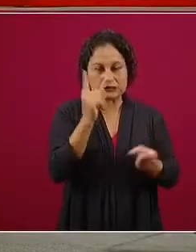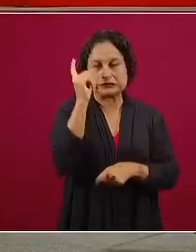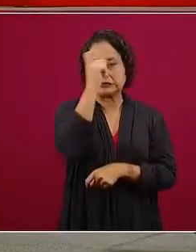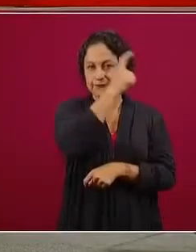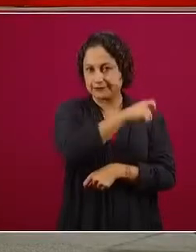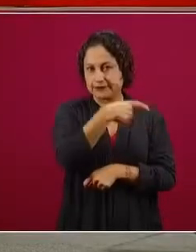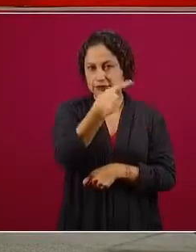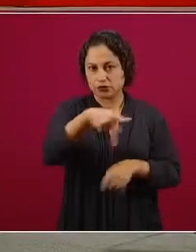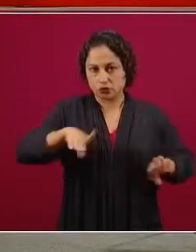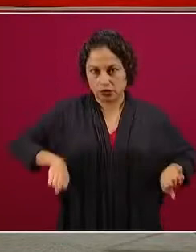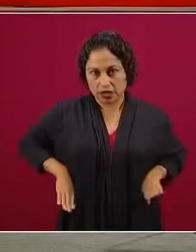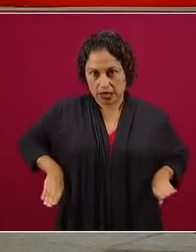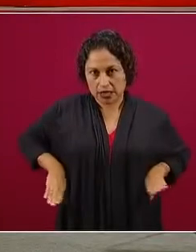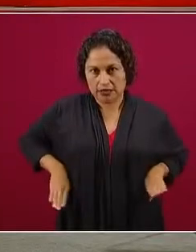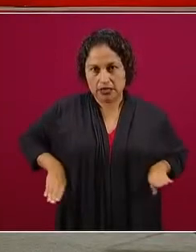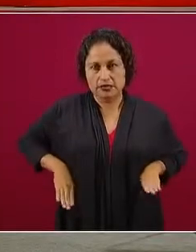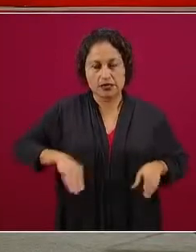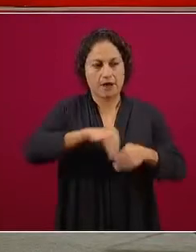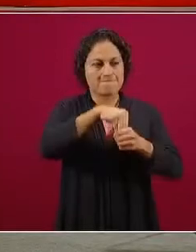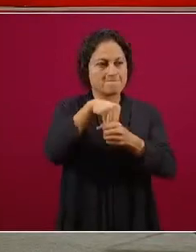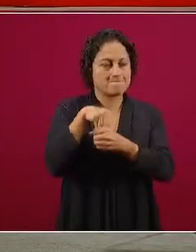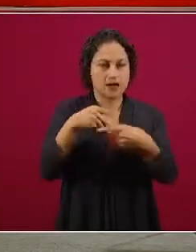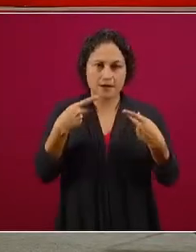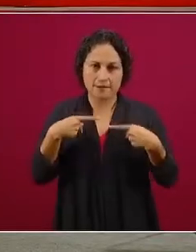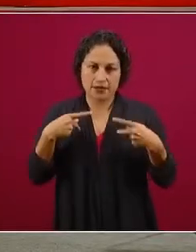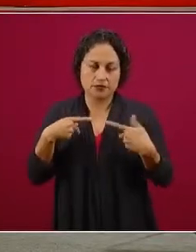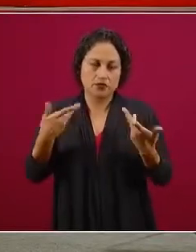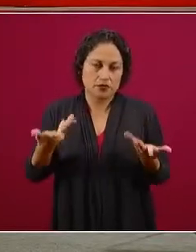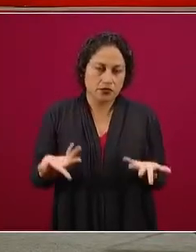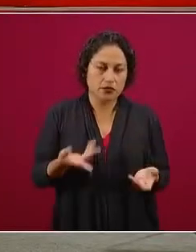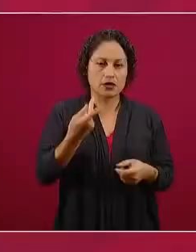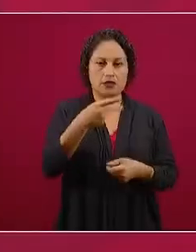características en los asentamientos humanos y la orografía,